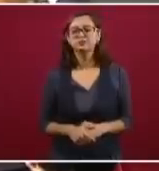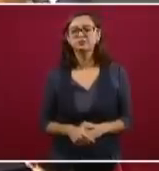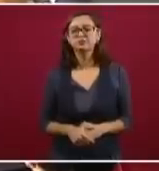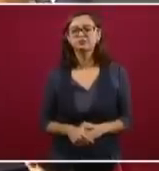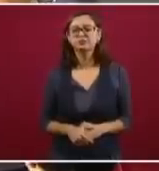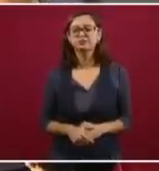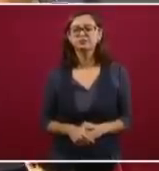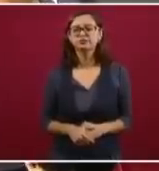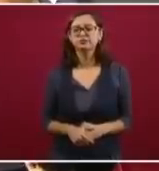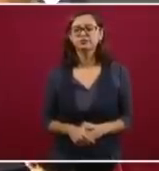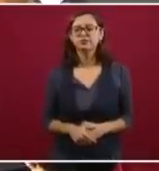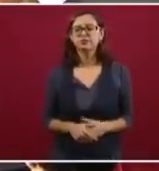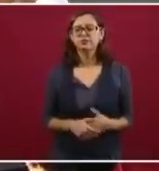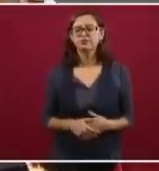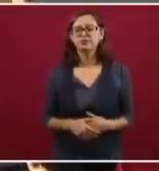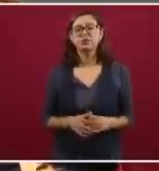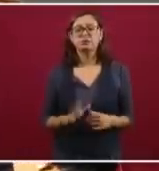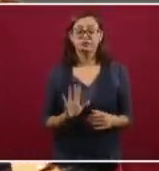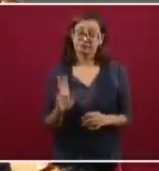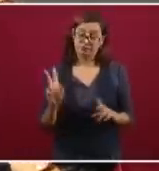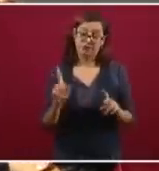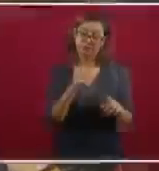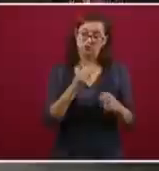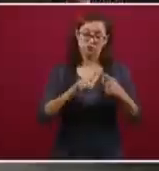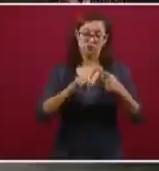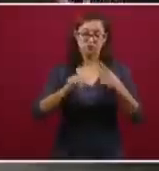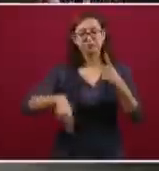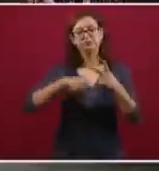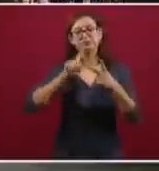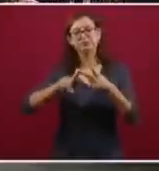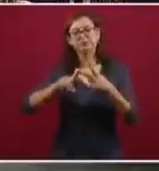en el caso de las casetas, ¿qué era la otra pregunta?